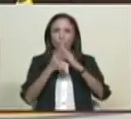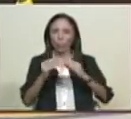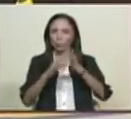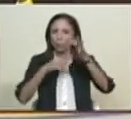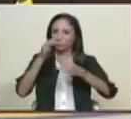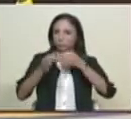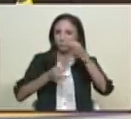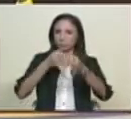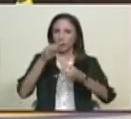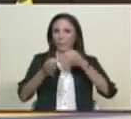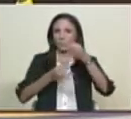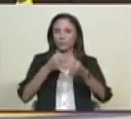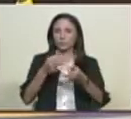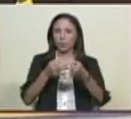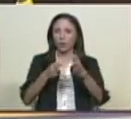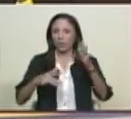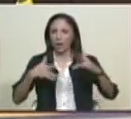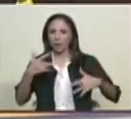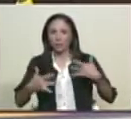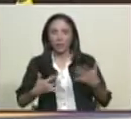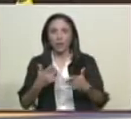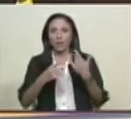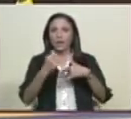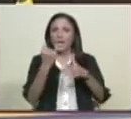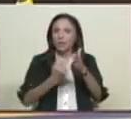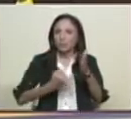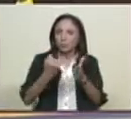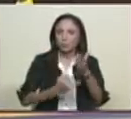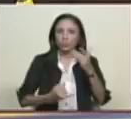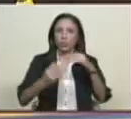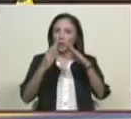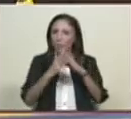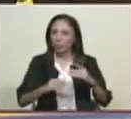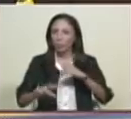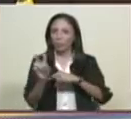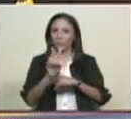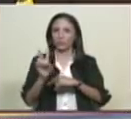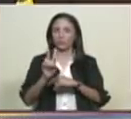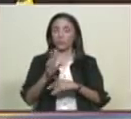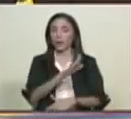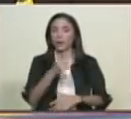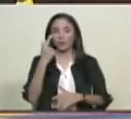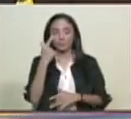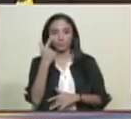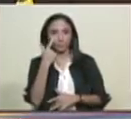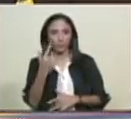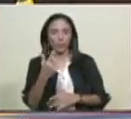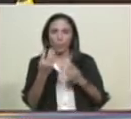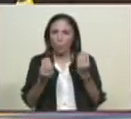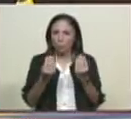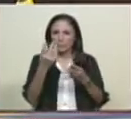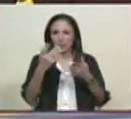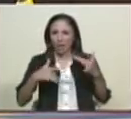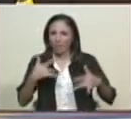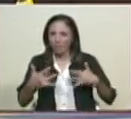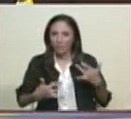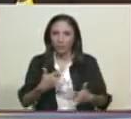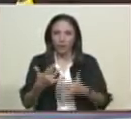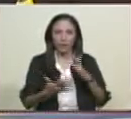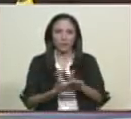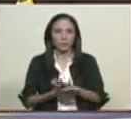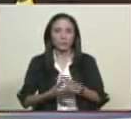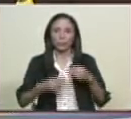institucional de las instituciones democráticas venezolanas, hay que apreciarlas en su